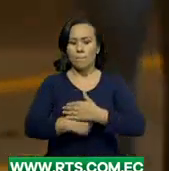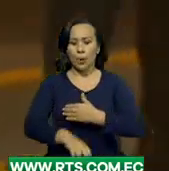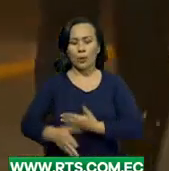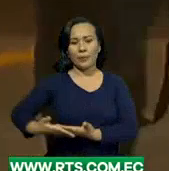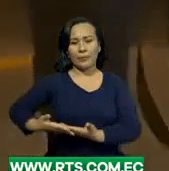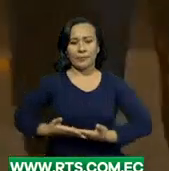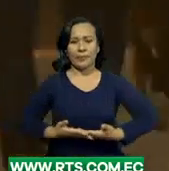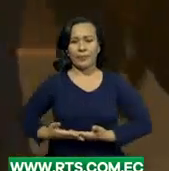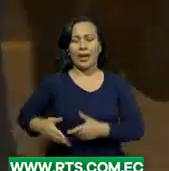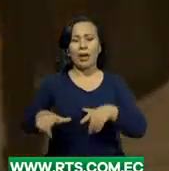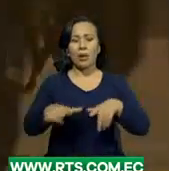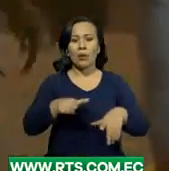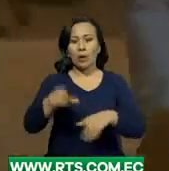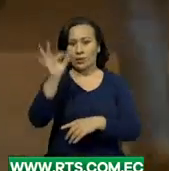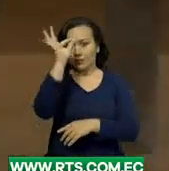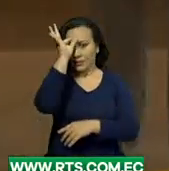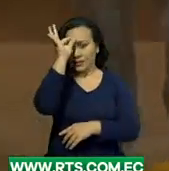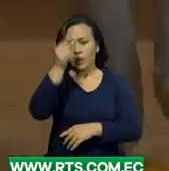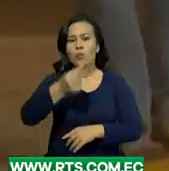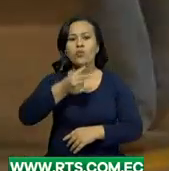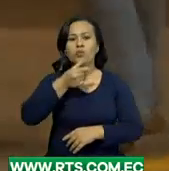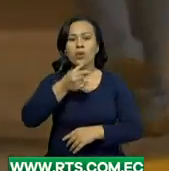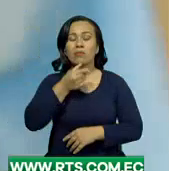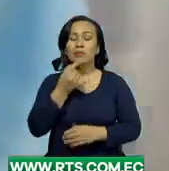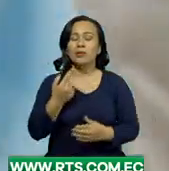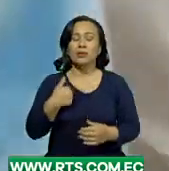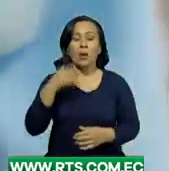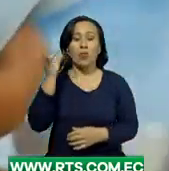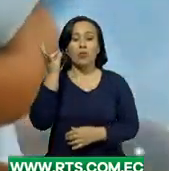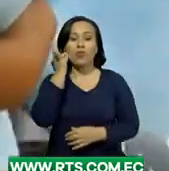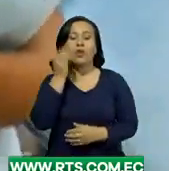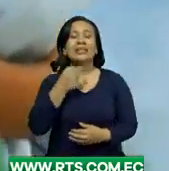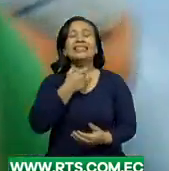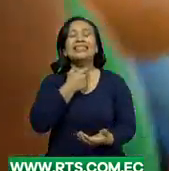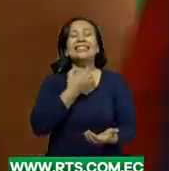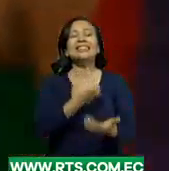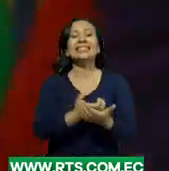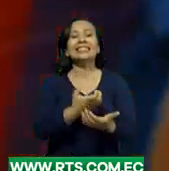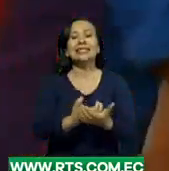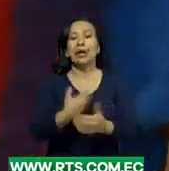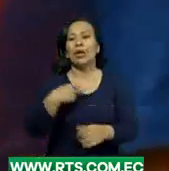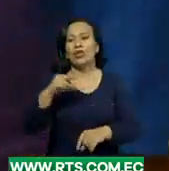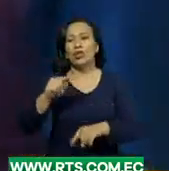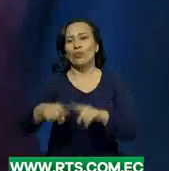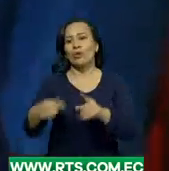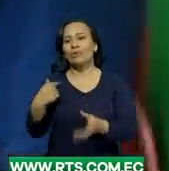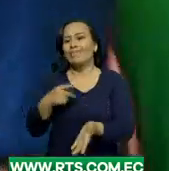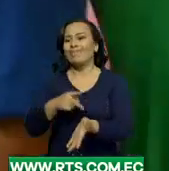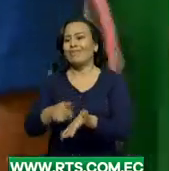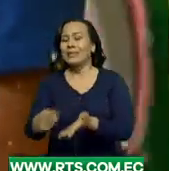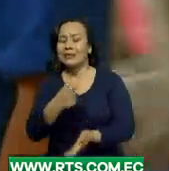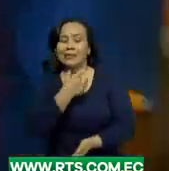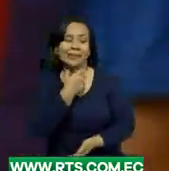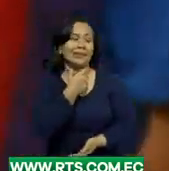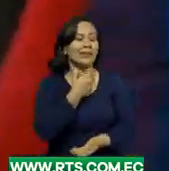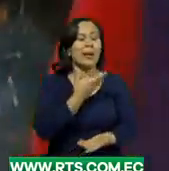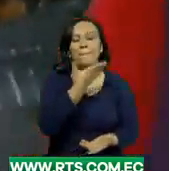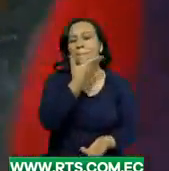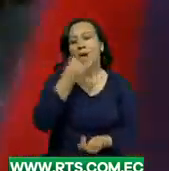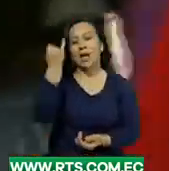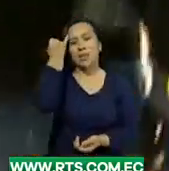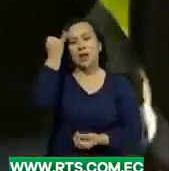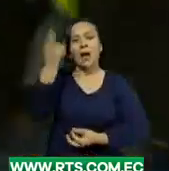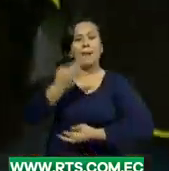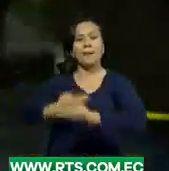de Guayaquil. Al parecer, la situación económica por la que atraviesa en su país le habría motivado a vender a su pequeño hijo a